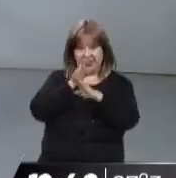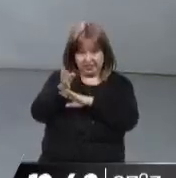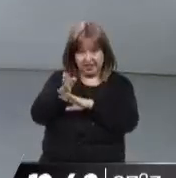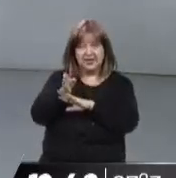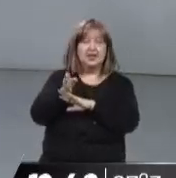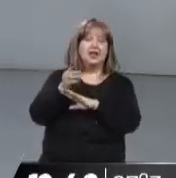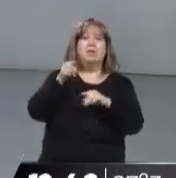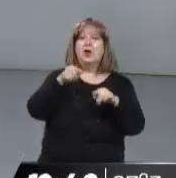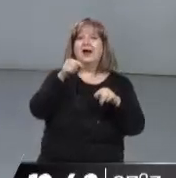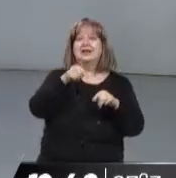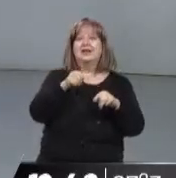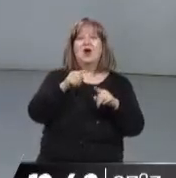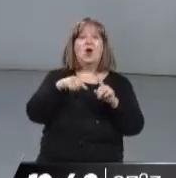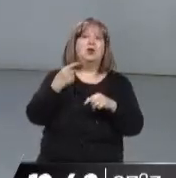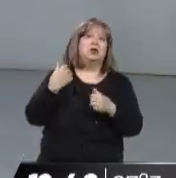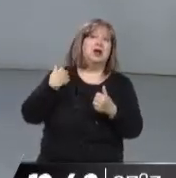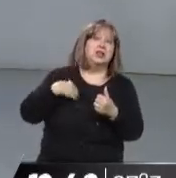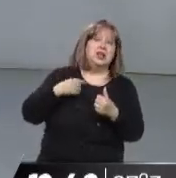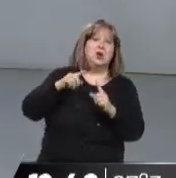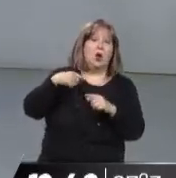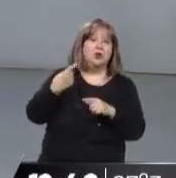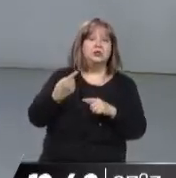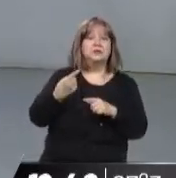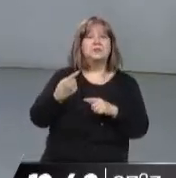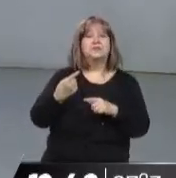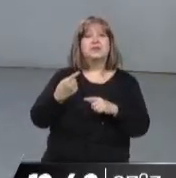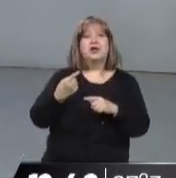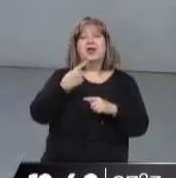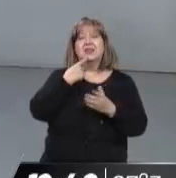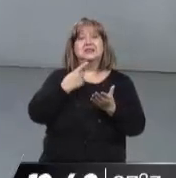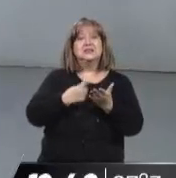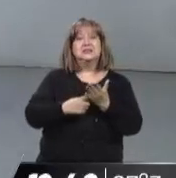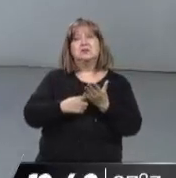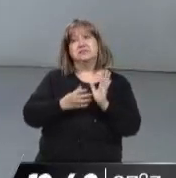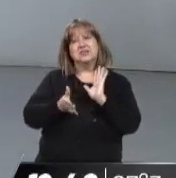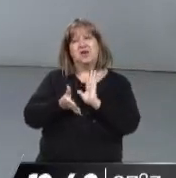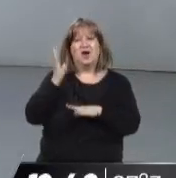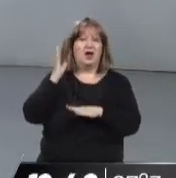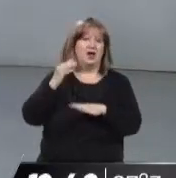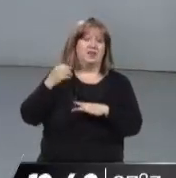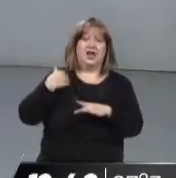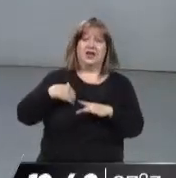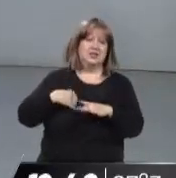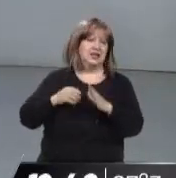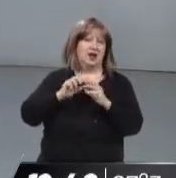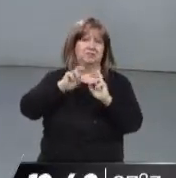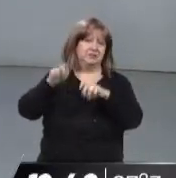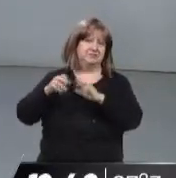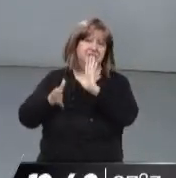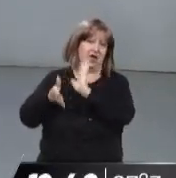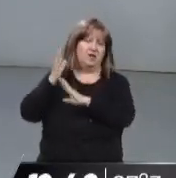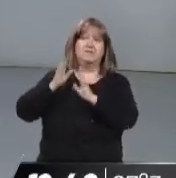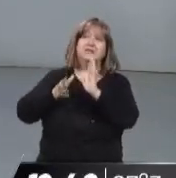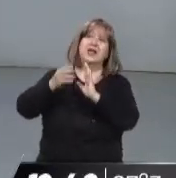este registro. O aquellos argentinos o argentinas que deciden emigrar, ¿sí? Que deciden migrar, perdón, a